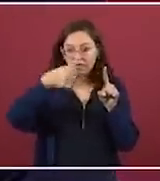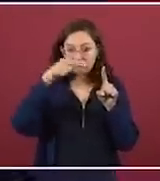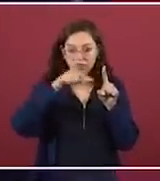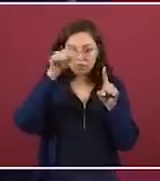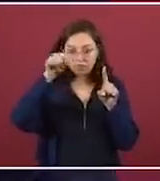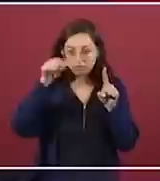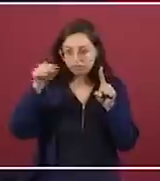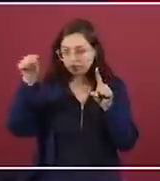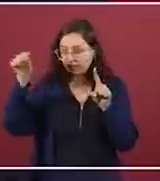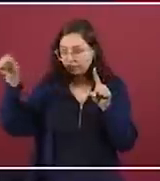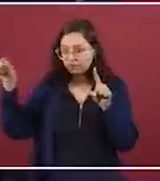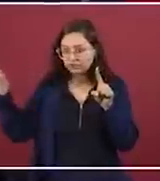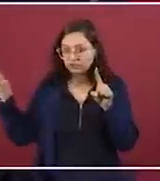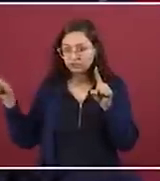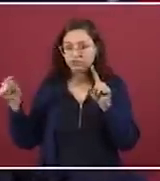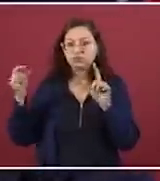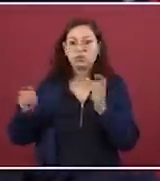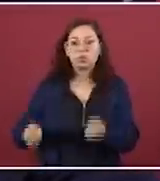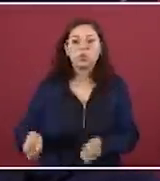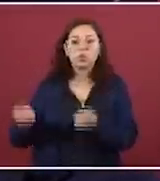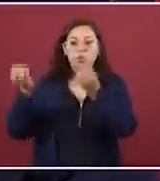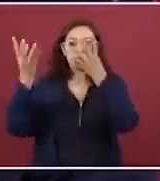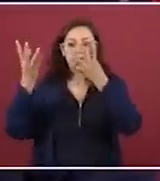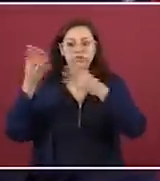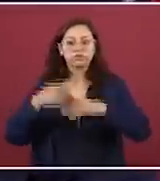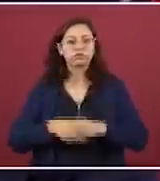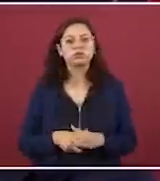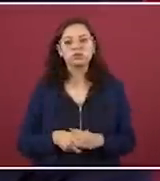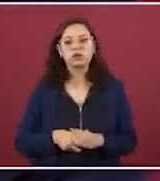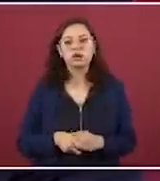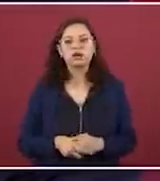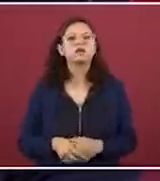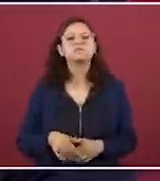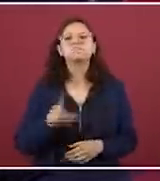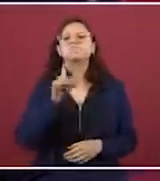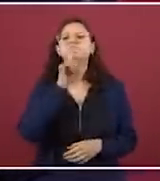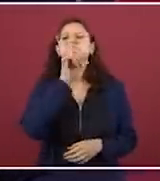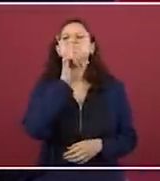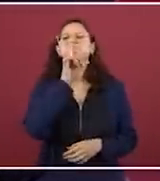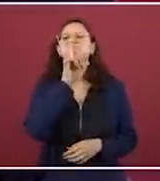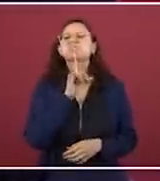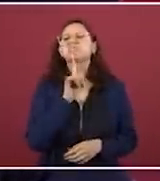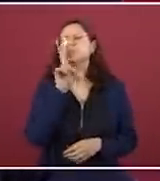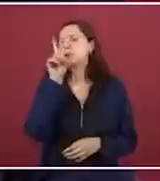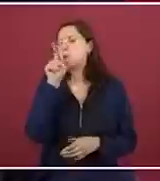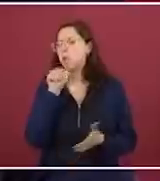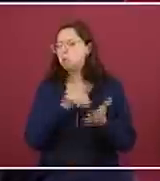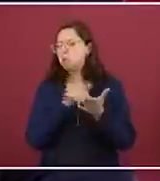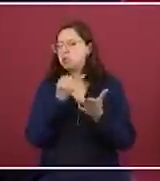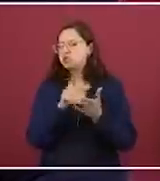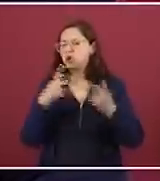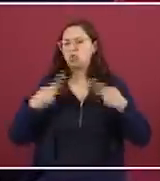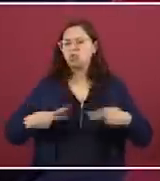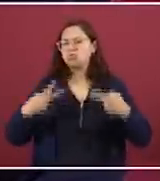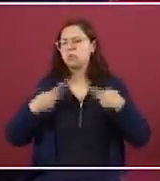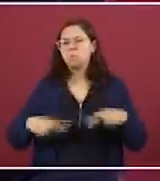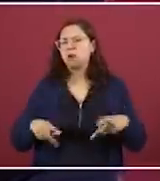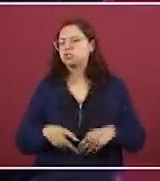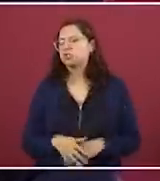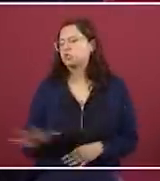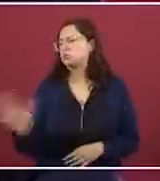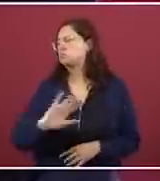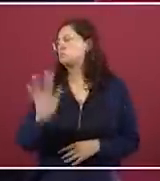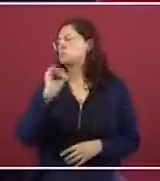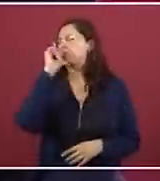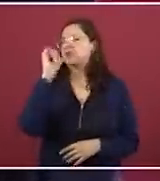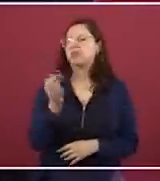y decía el Reforma, mentira que se haya movilizado 1 millón. Fueron 380 mil.